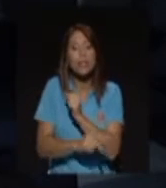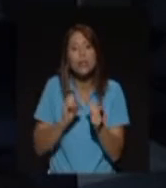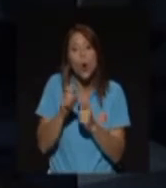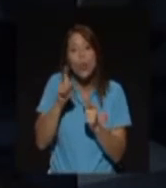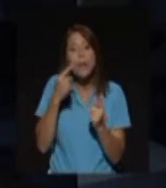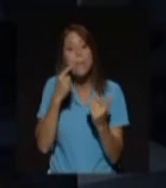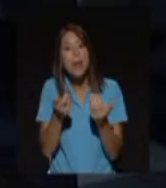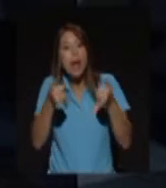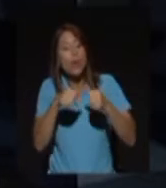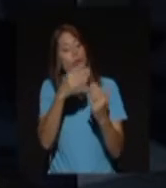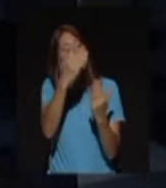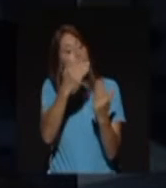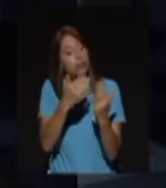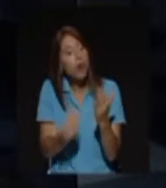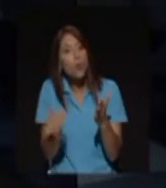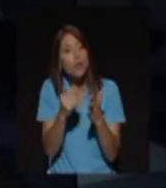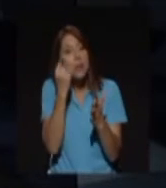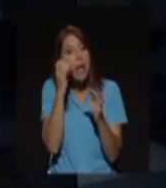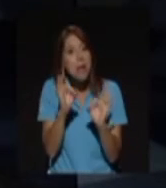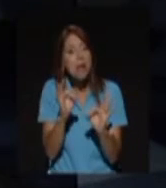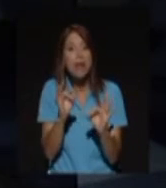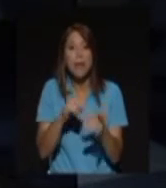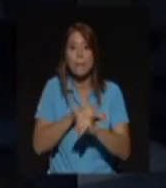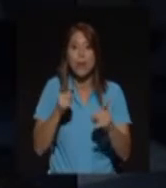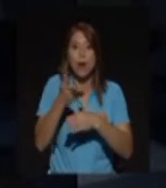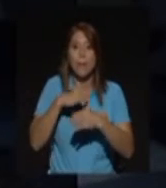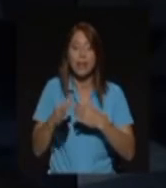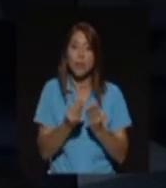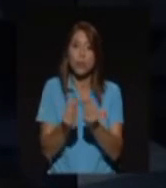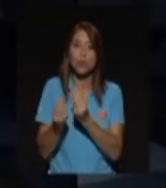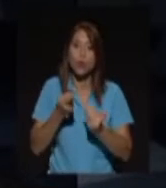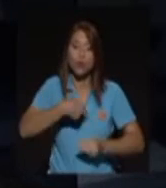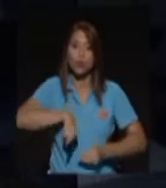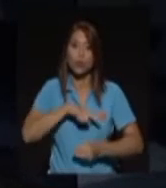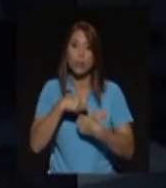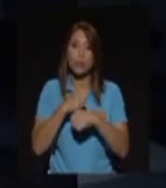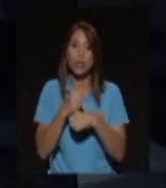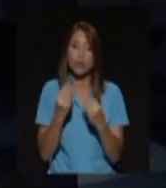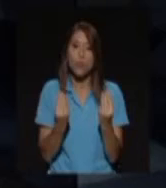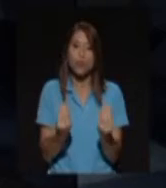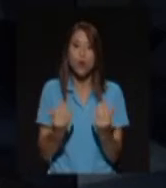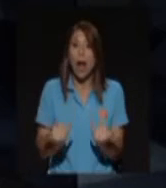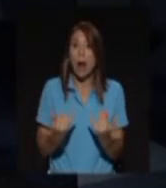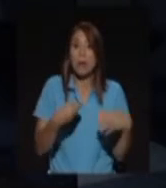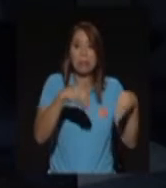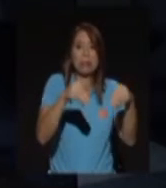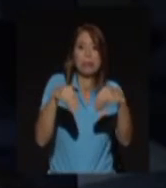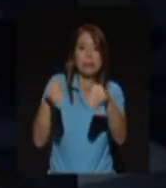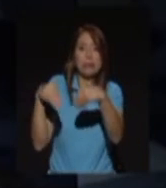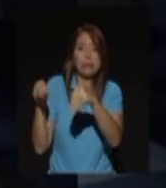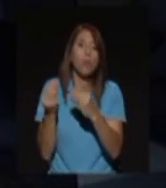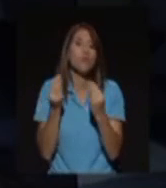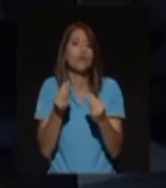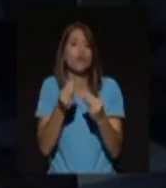Pero la parte de producción hemos hecho mucho, como le mencionaba, Ahora exportamos muchísimos productos que